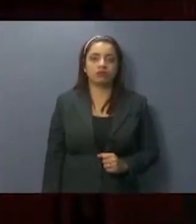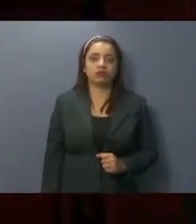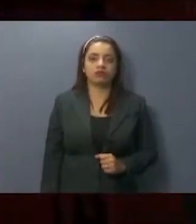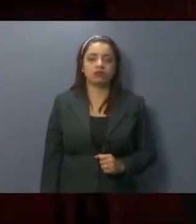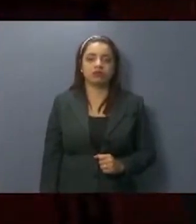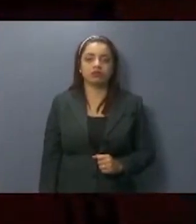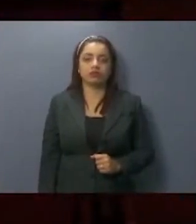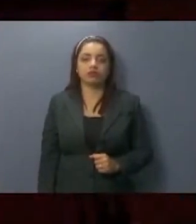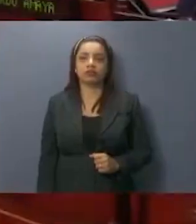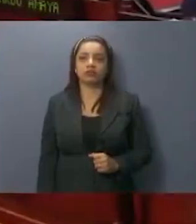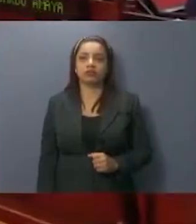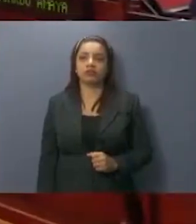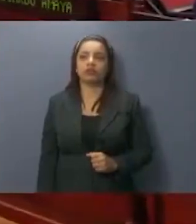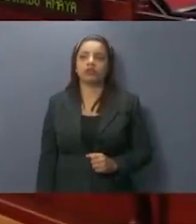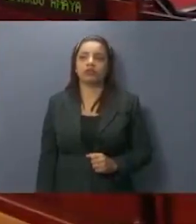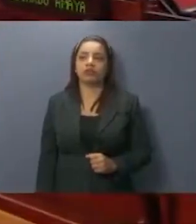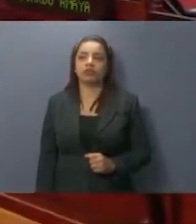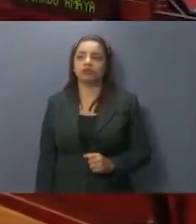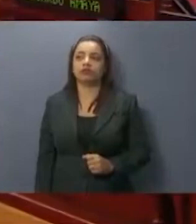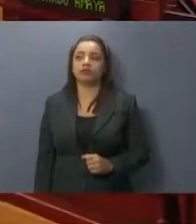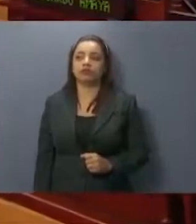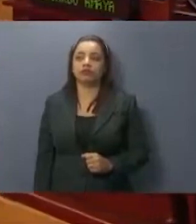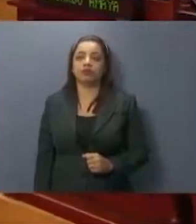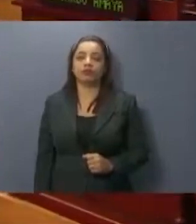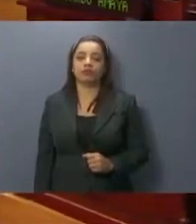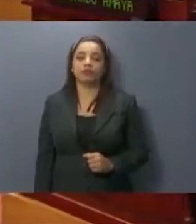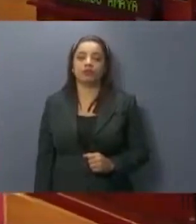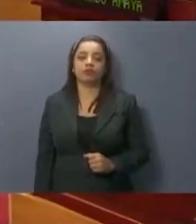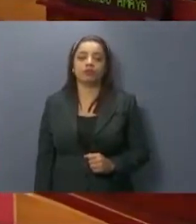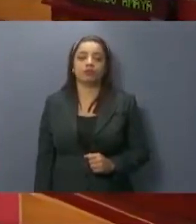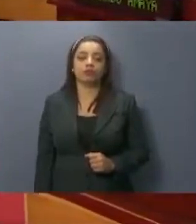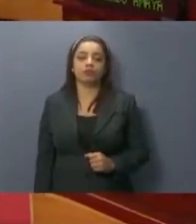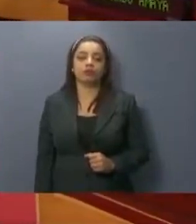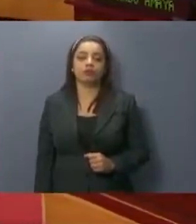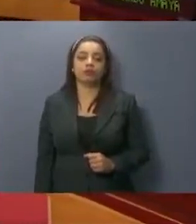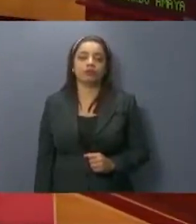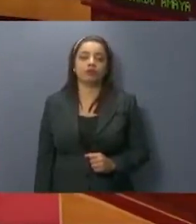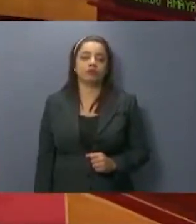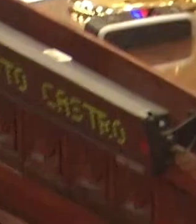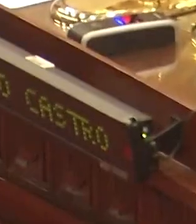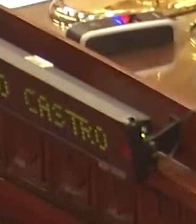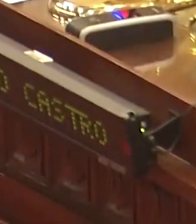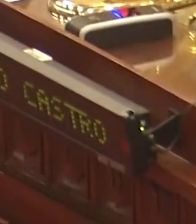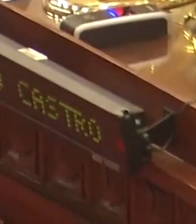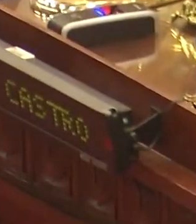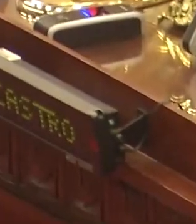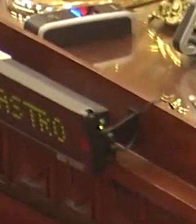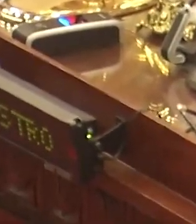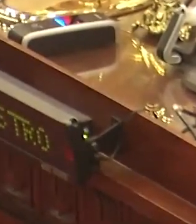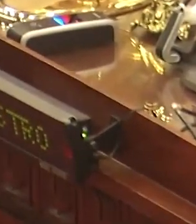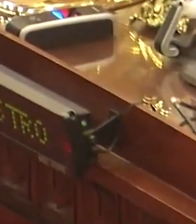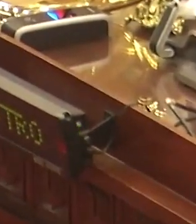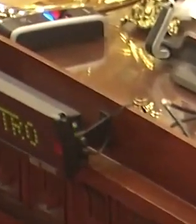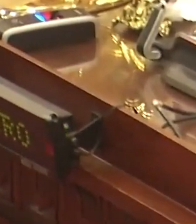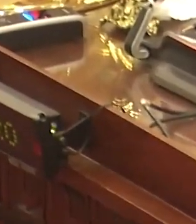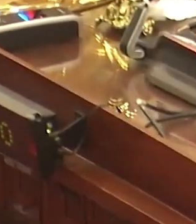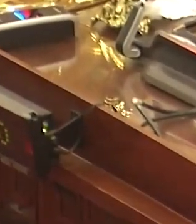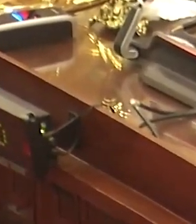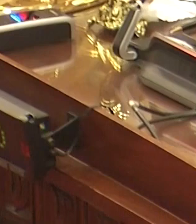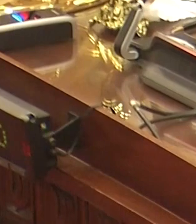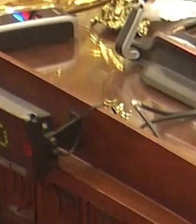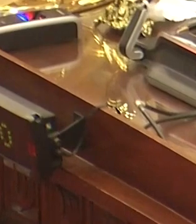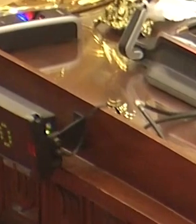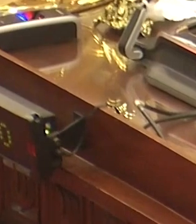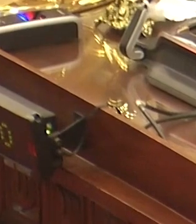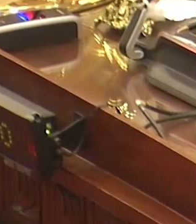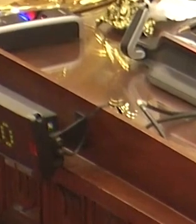de la república tiene a electo como fiscal general de la república el abogado